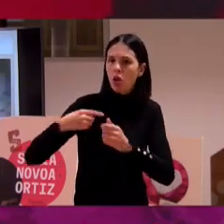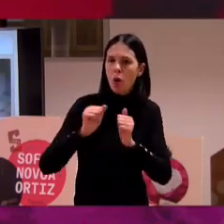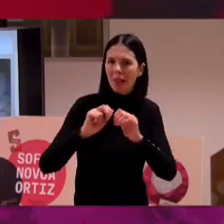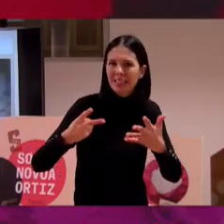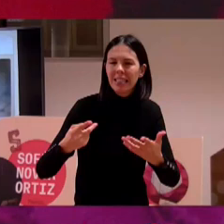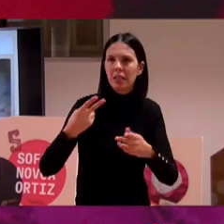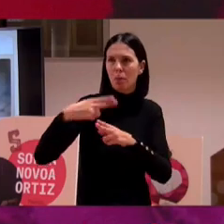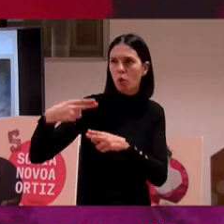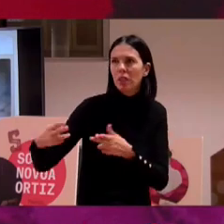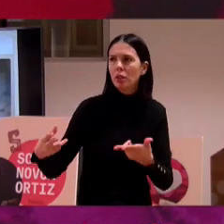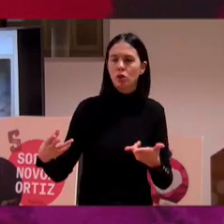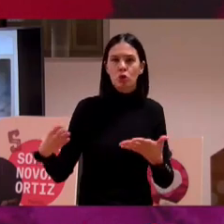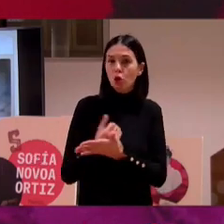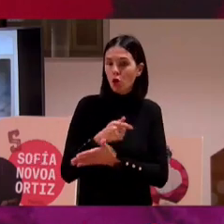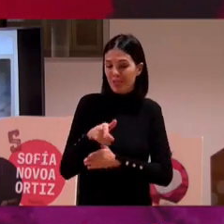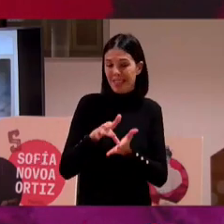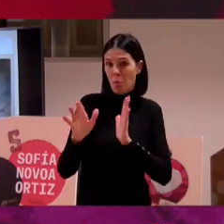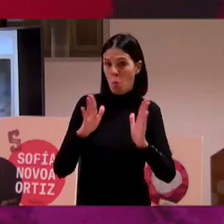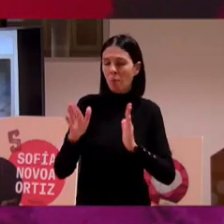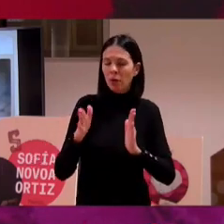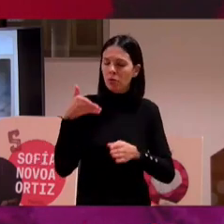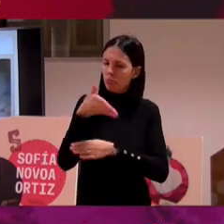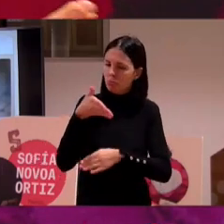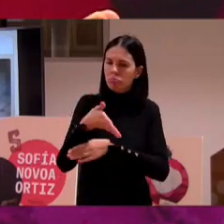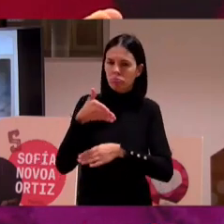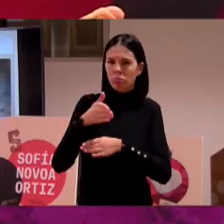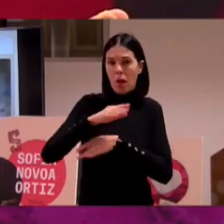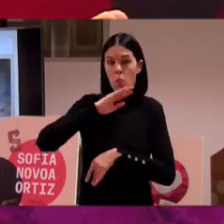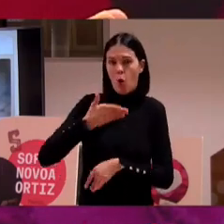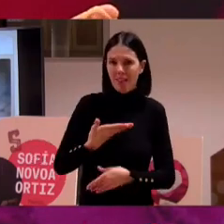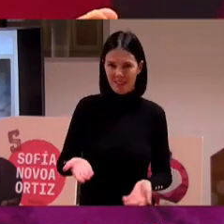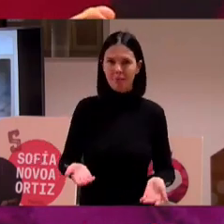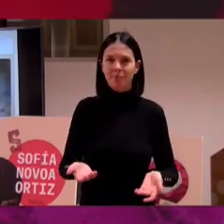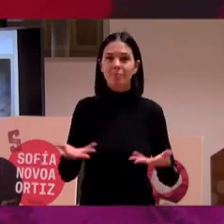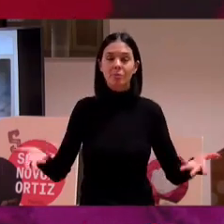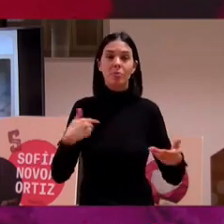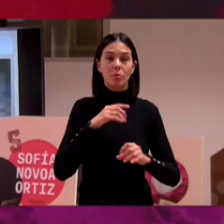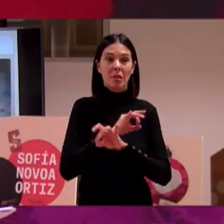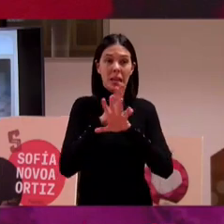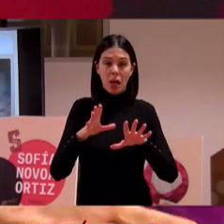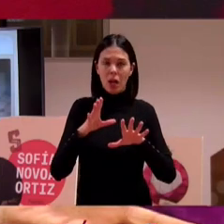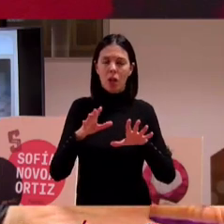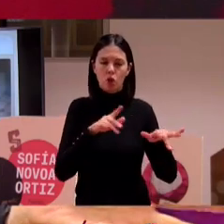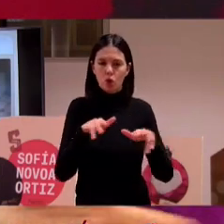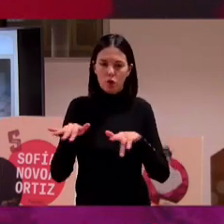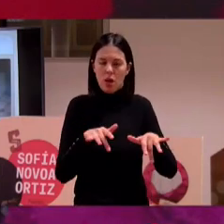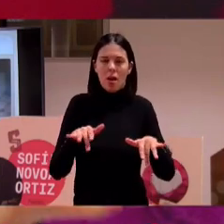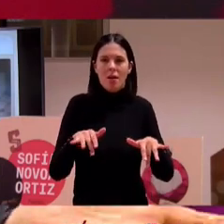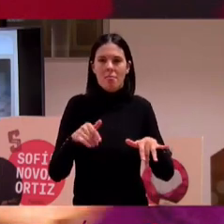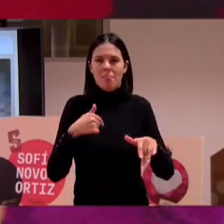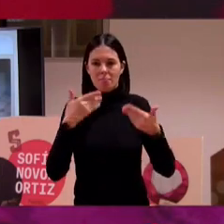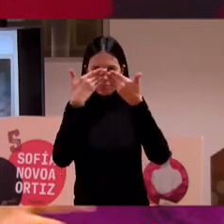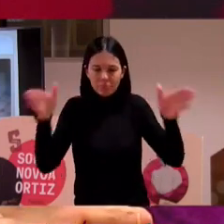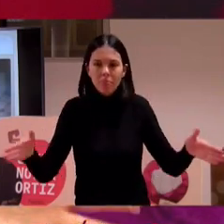de políticos dese momento. Entón, claro, a Sofía se lle abriron todas as portas.